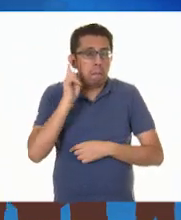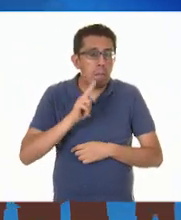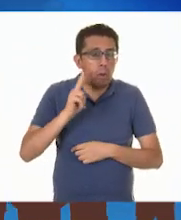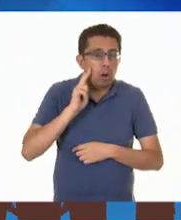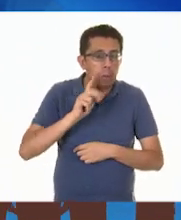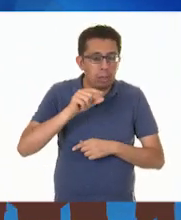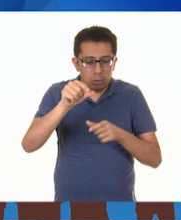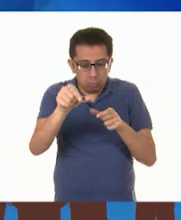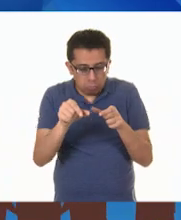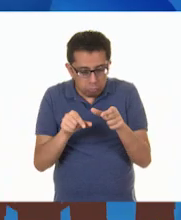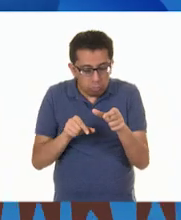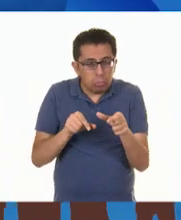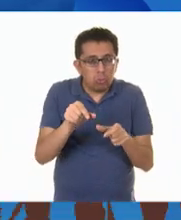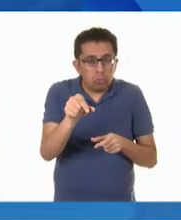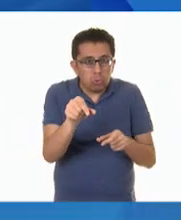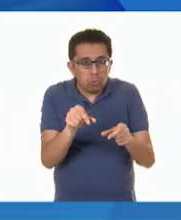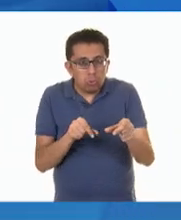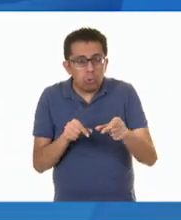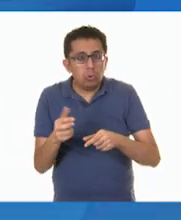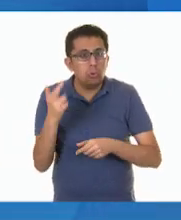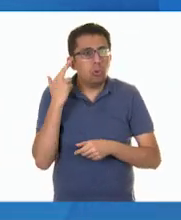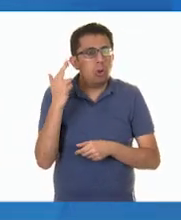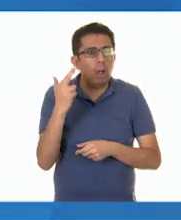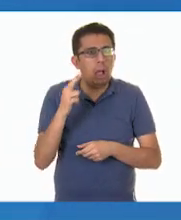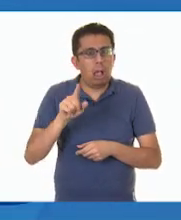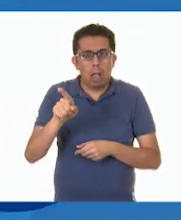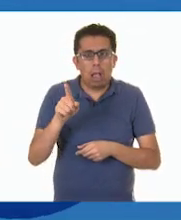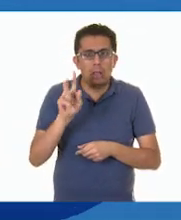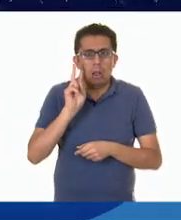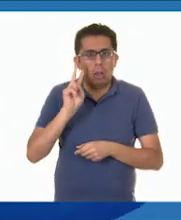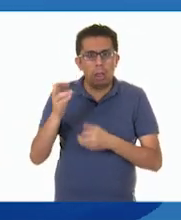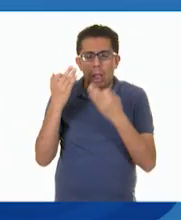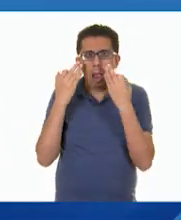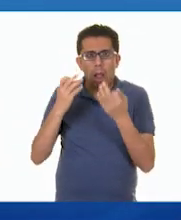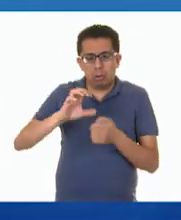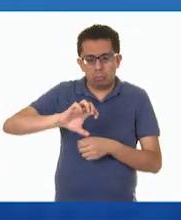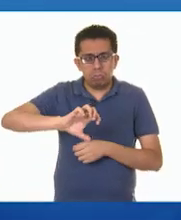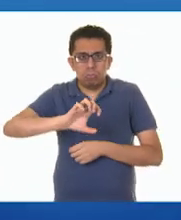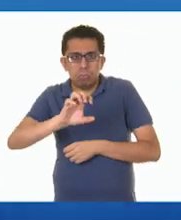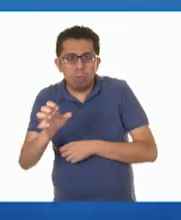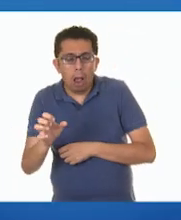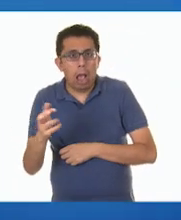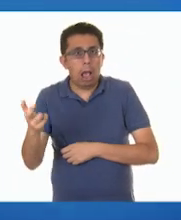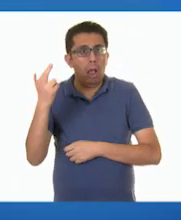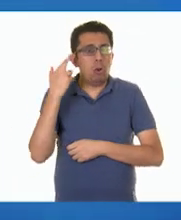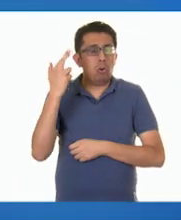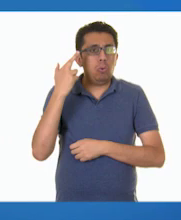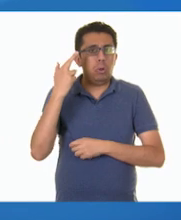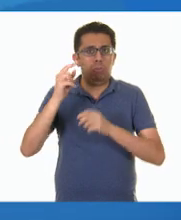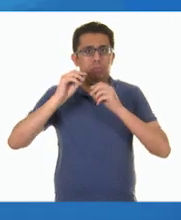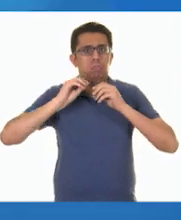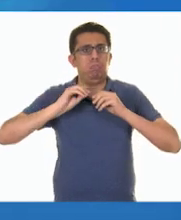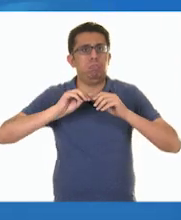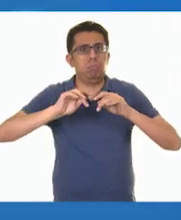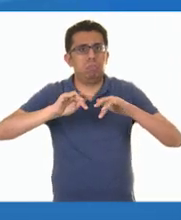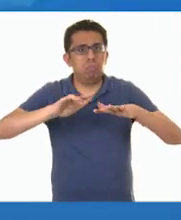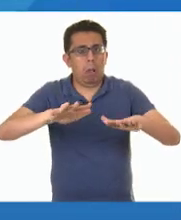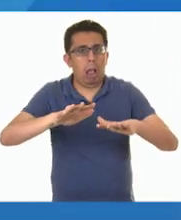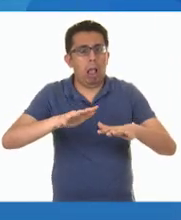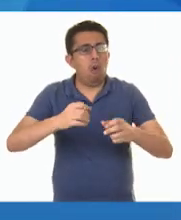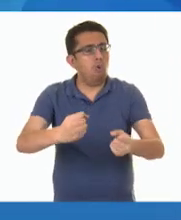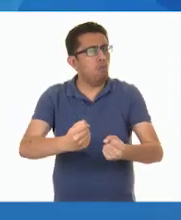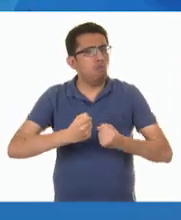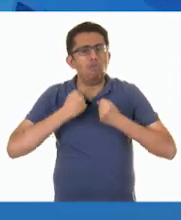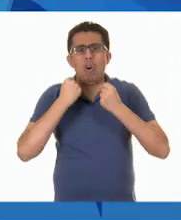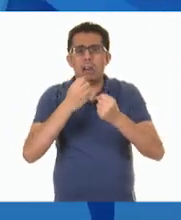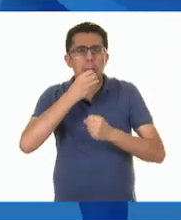cada vez que levantaba una perilla de volumen, se escuchaba en todo el lugar. Y de pronto logró que el concierto se escuchara súper fuerte